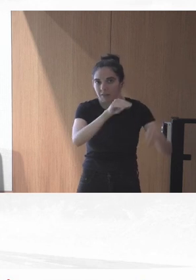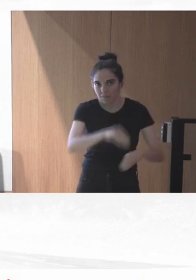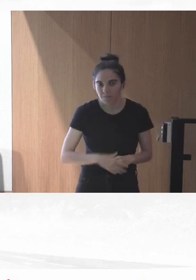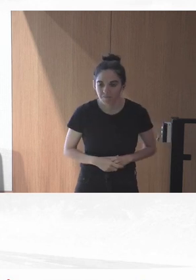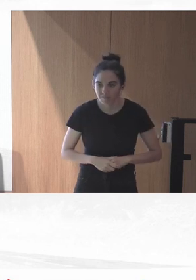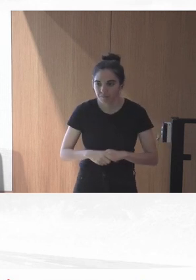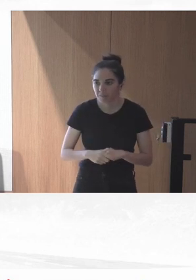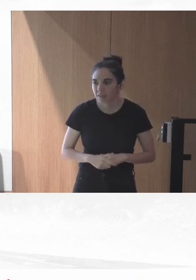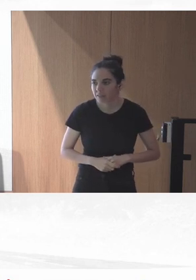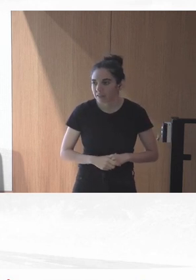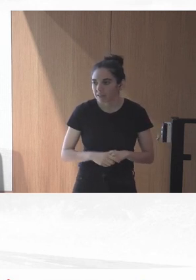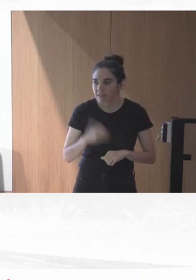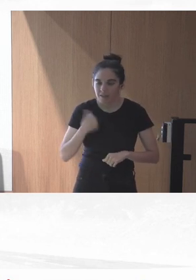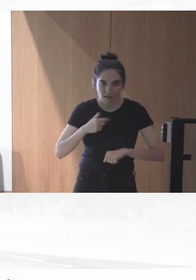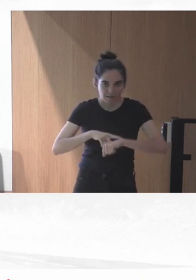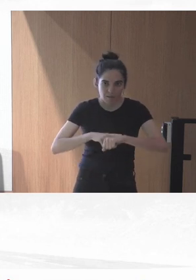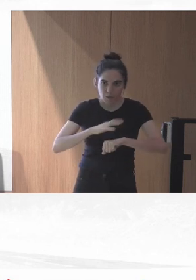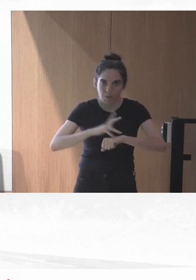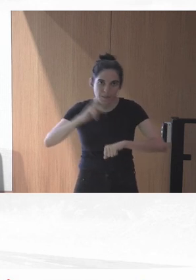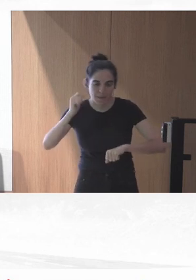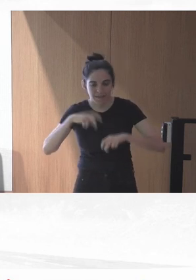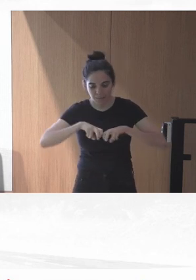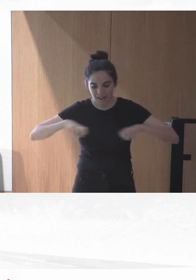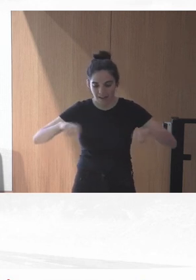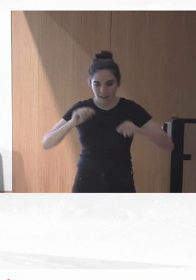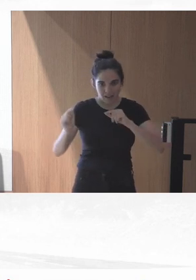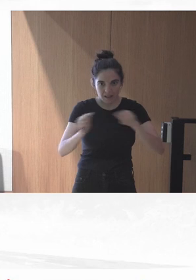estamos robándole tiempo al siguiente panel.